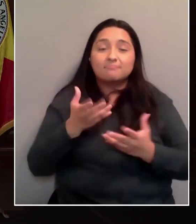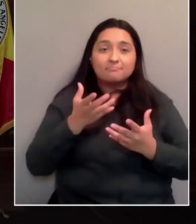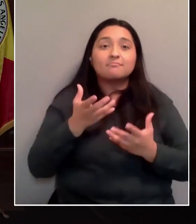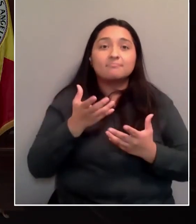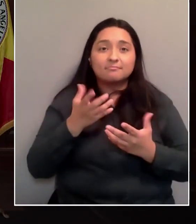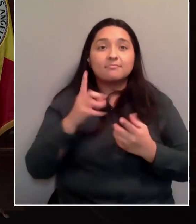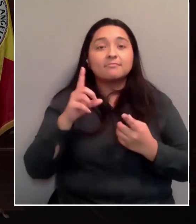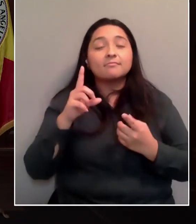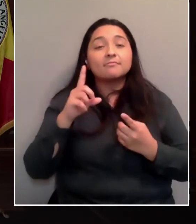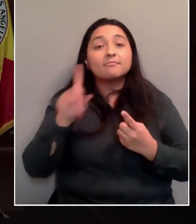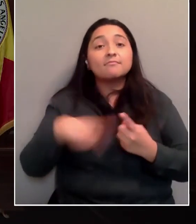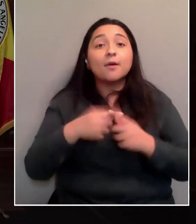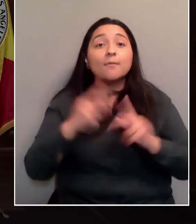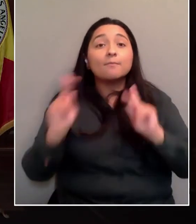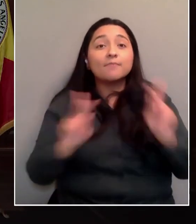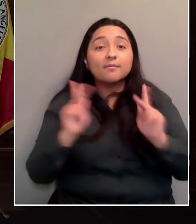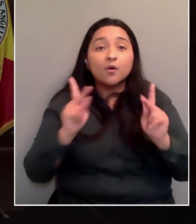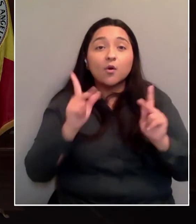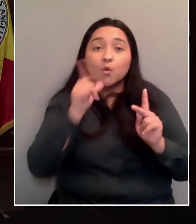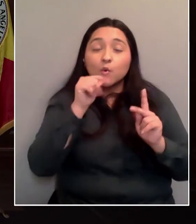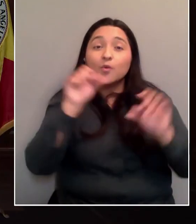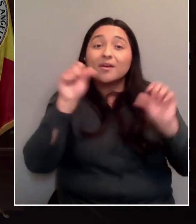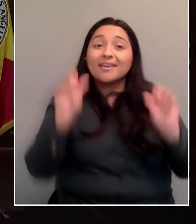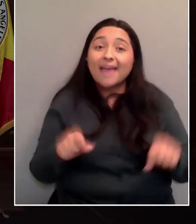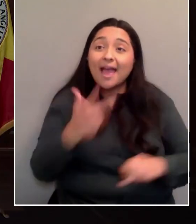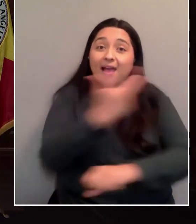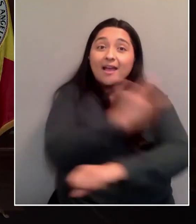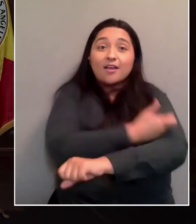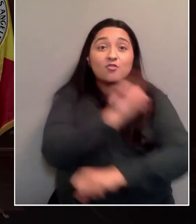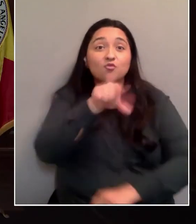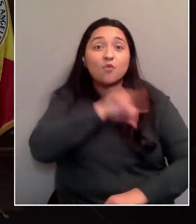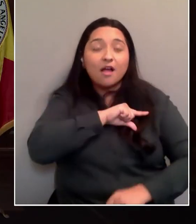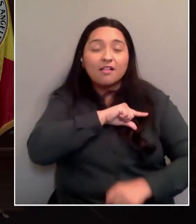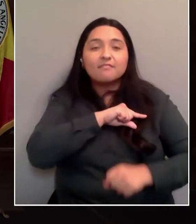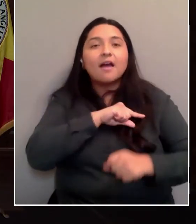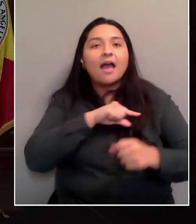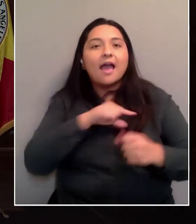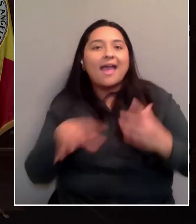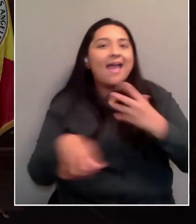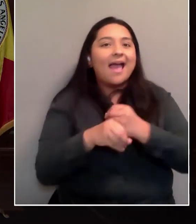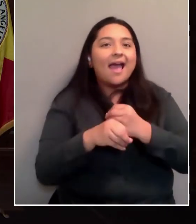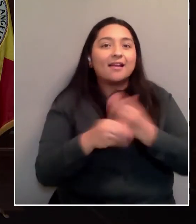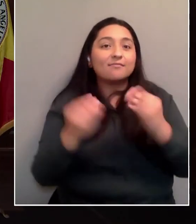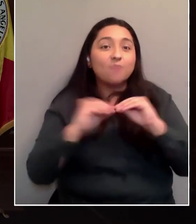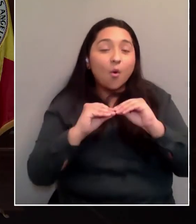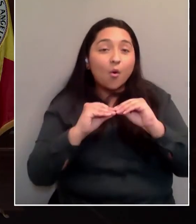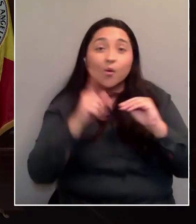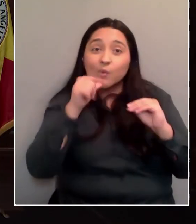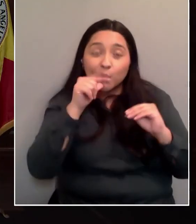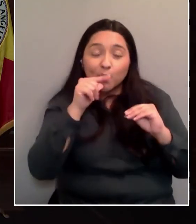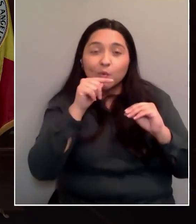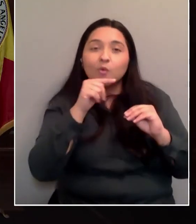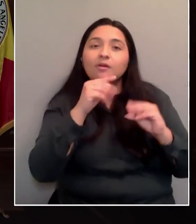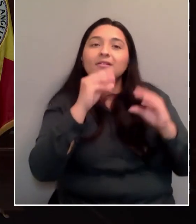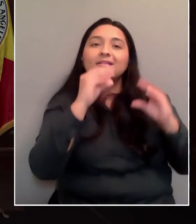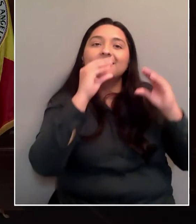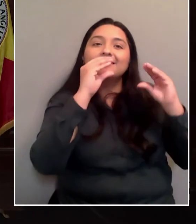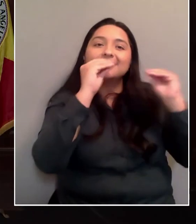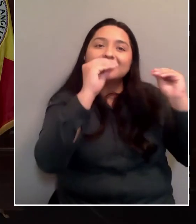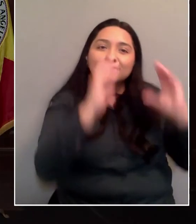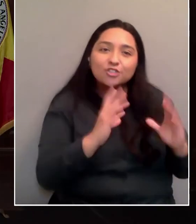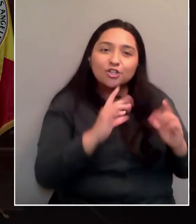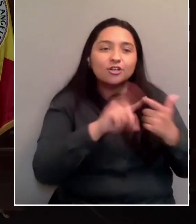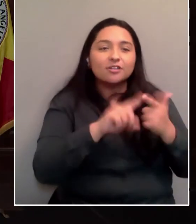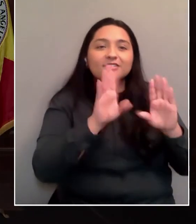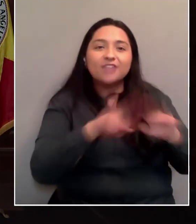elegibles para recibir la vacuna, incluyendo a trabajadores en los sectores de educación, cuidado de niños, comida